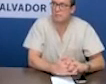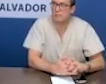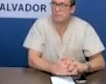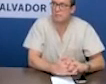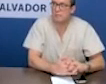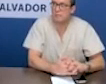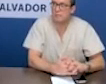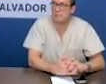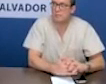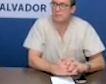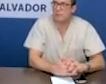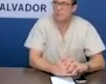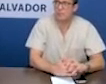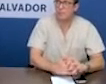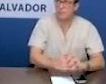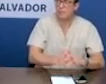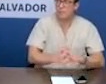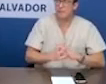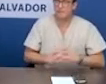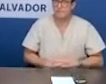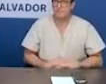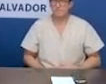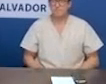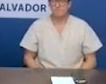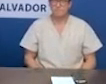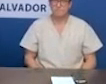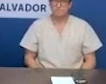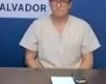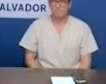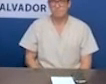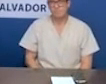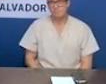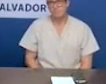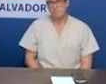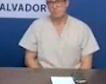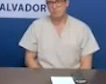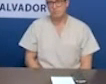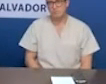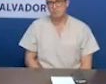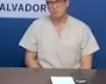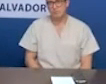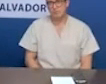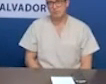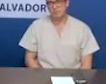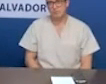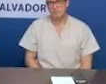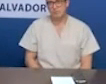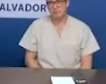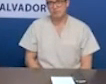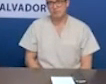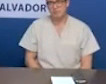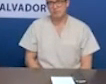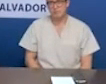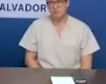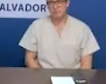a casa, y ver que siempre logra tener su descanso, eso que es importante, lo de la alimentación también es importante.